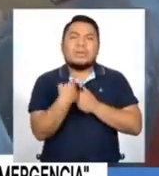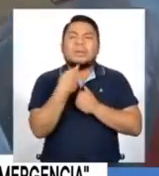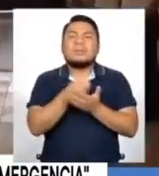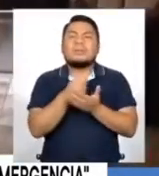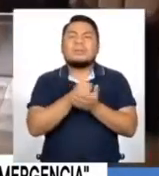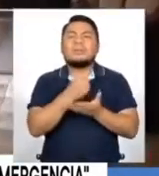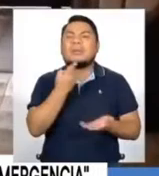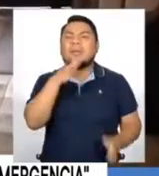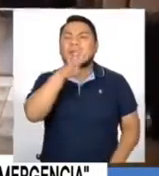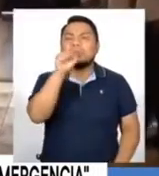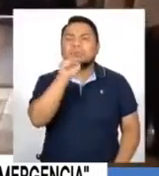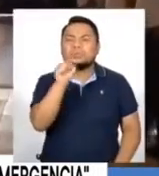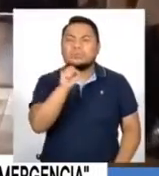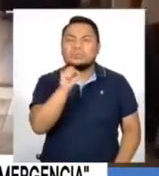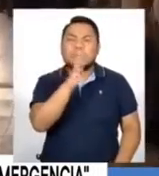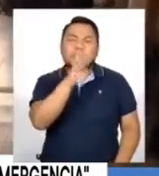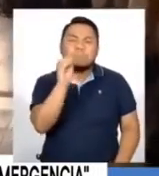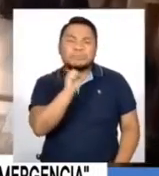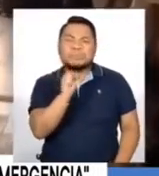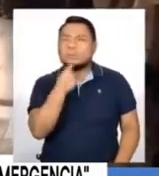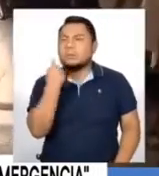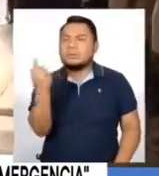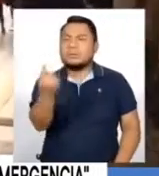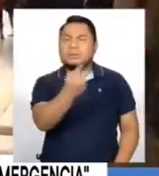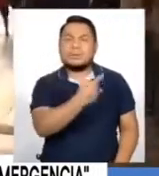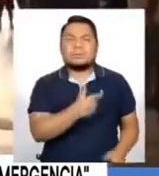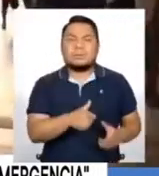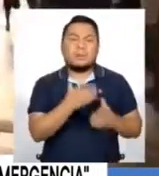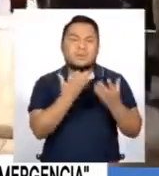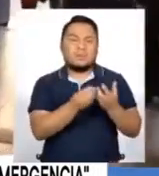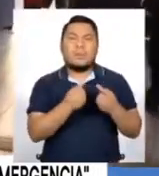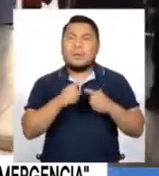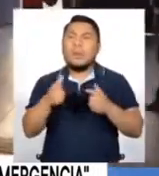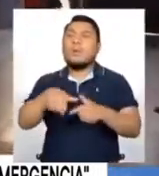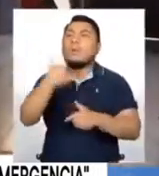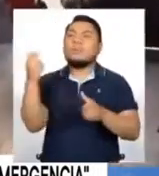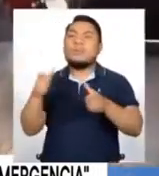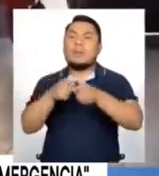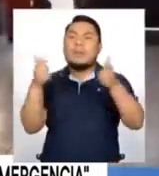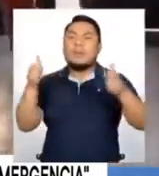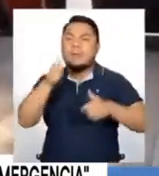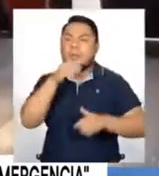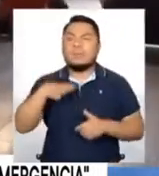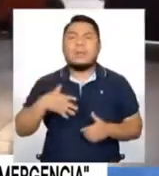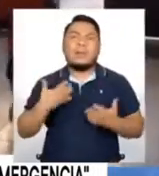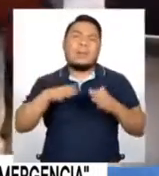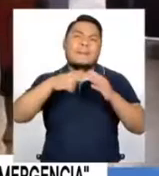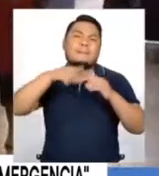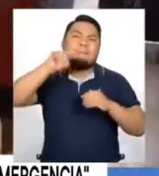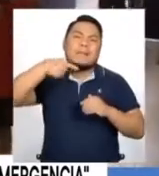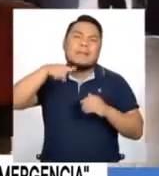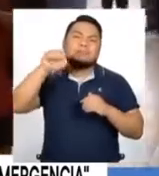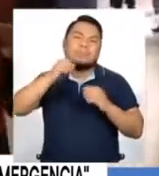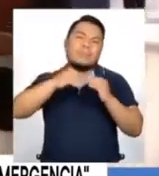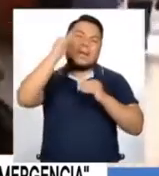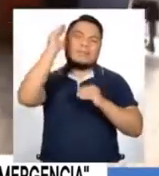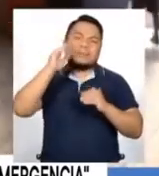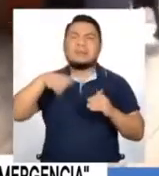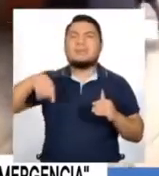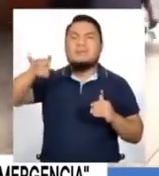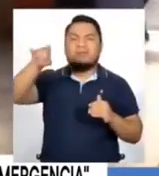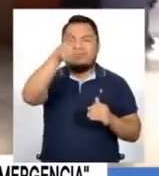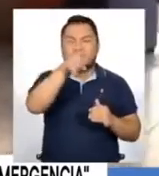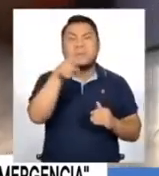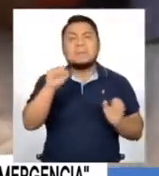400 soles. Estamos hablando de la gran mayoría. A veces cuando uno habla de colegios privados, se está pensando en los colegios que cobran más de 1.000 soles y eso no llega ni